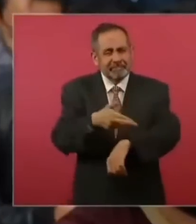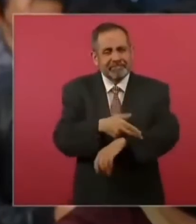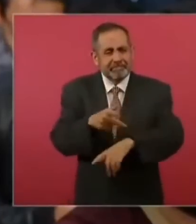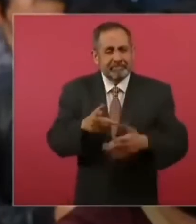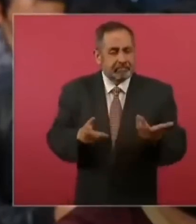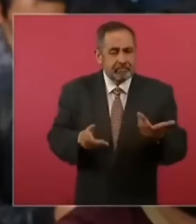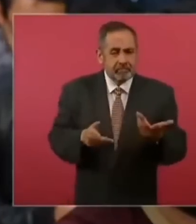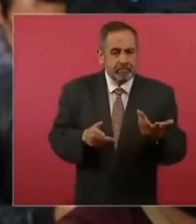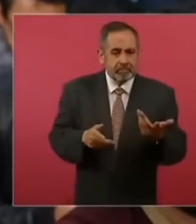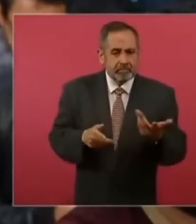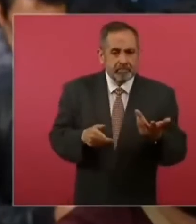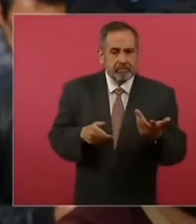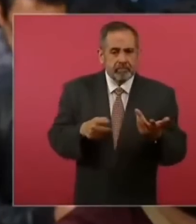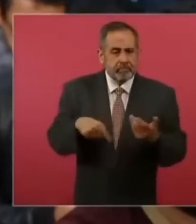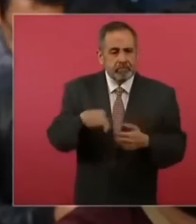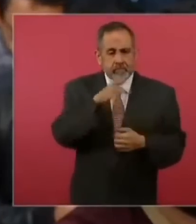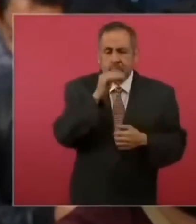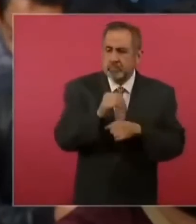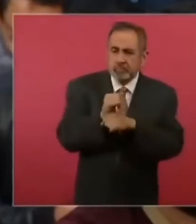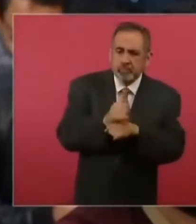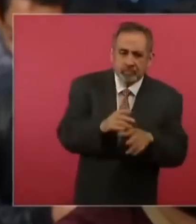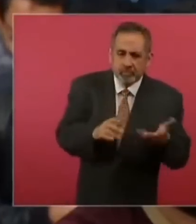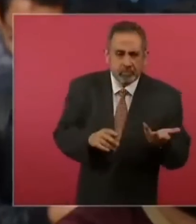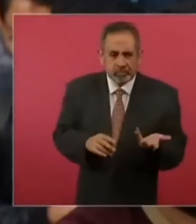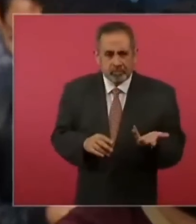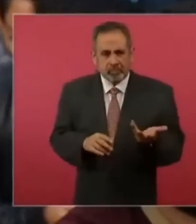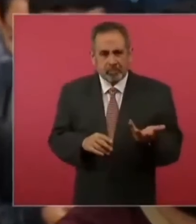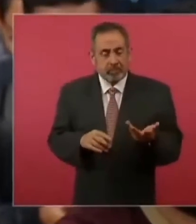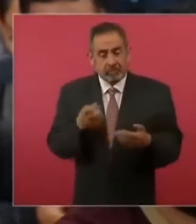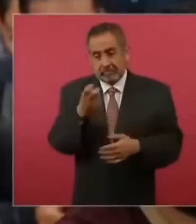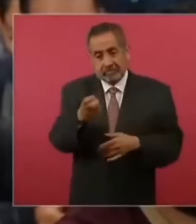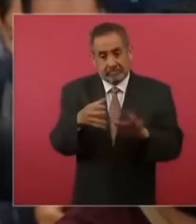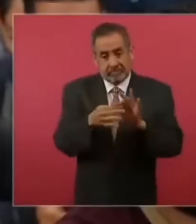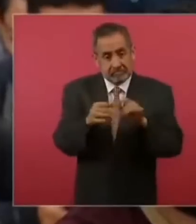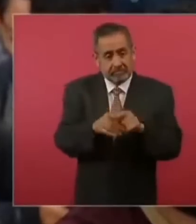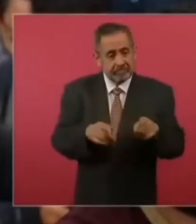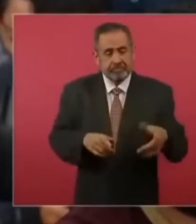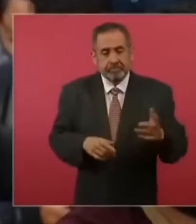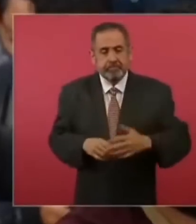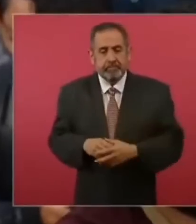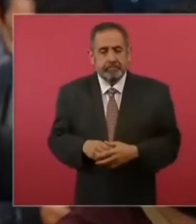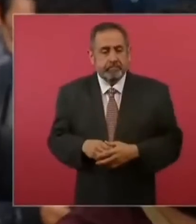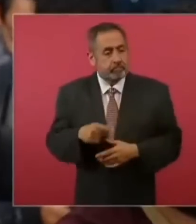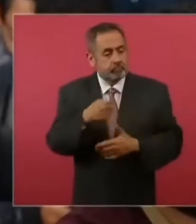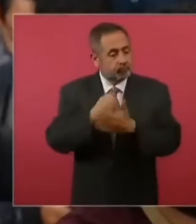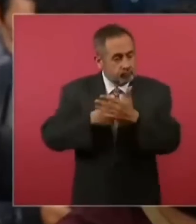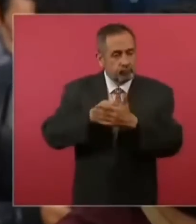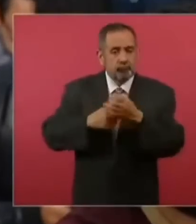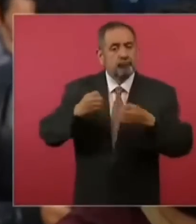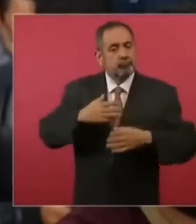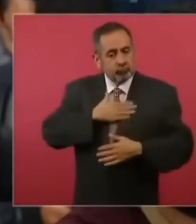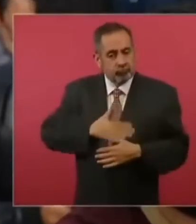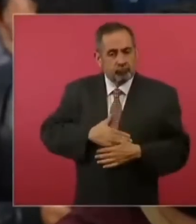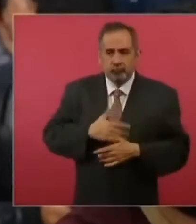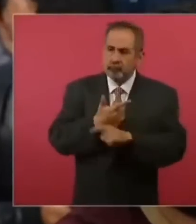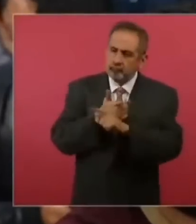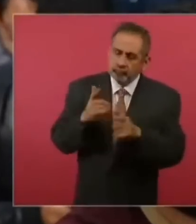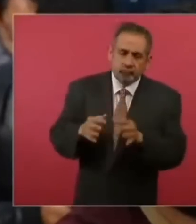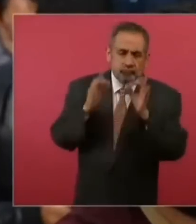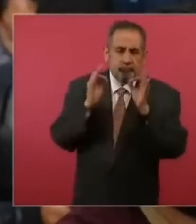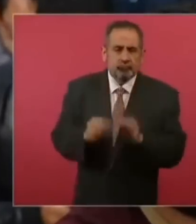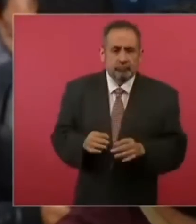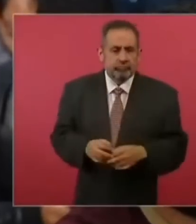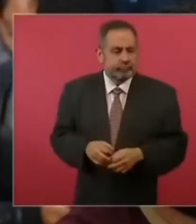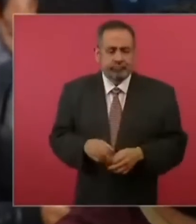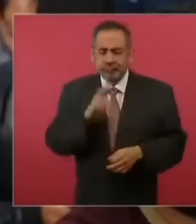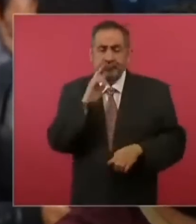no puedes salir a investigar tu caso, por muy burdo que se escuche, pero así es, que luchar por la libertad de